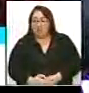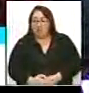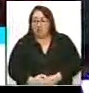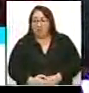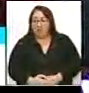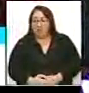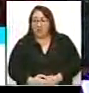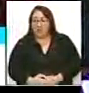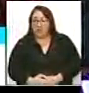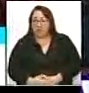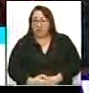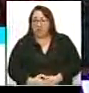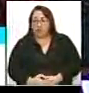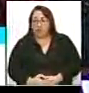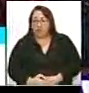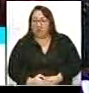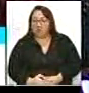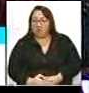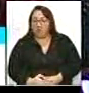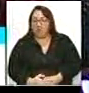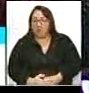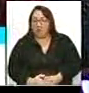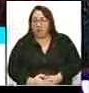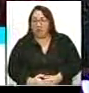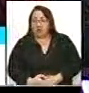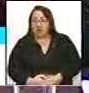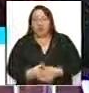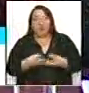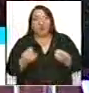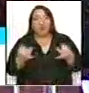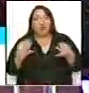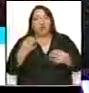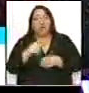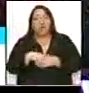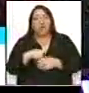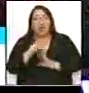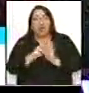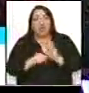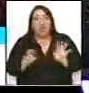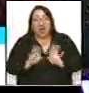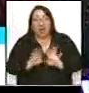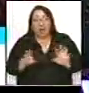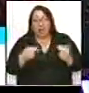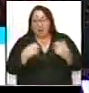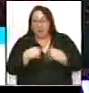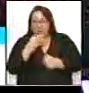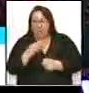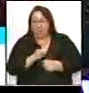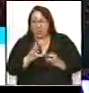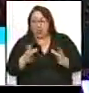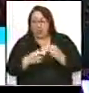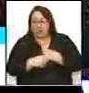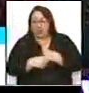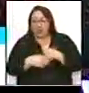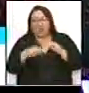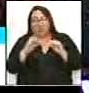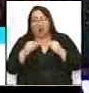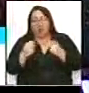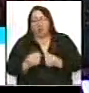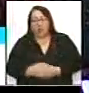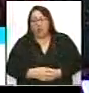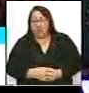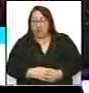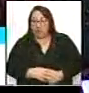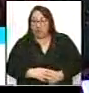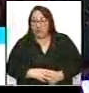tan diferentes, tan localistas, son tal candidatos regionales que hay, al margen de la responsabilidad de solidaridad que uno va a asumir como partido con